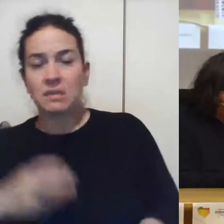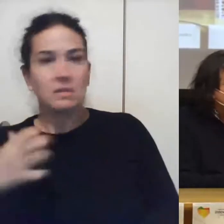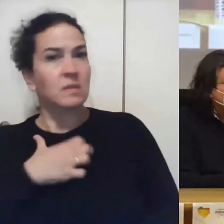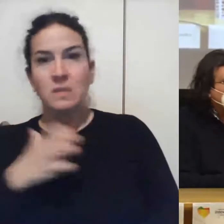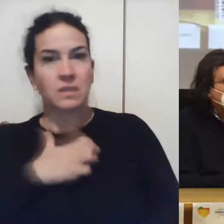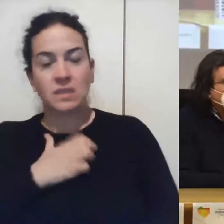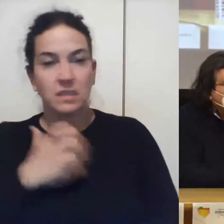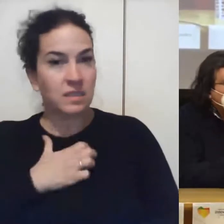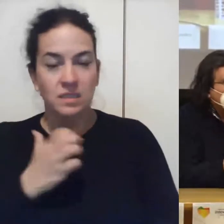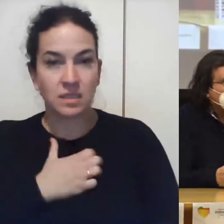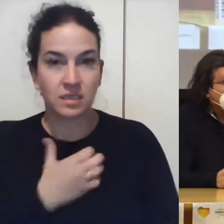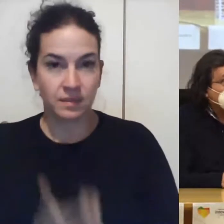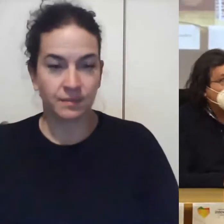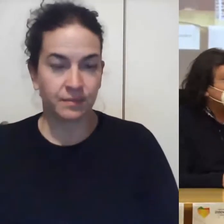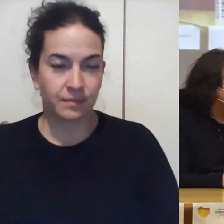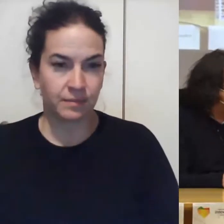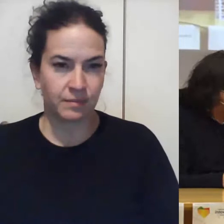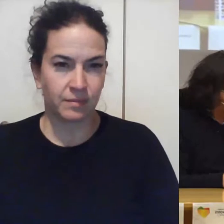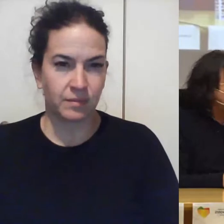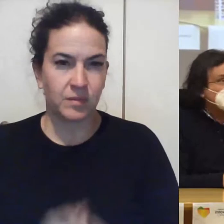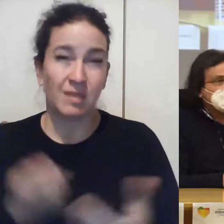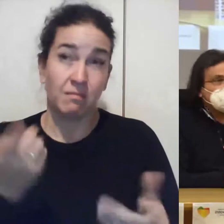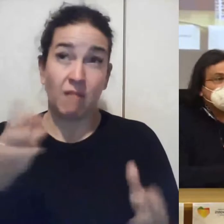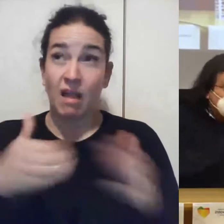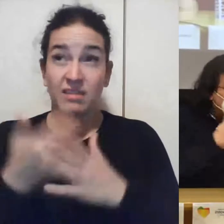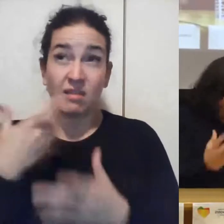que ámbito